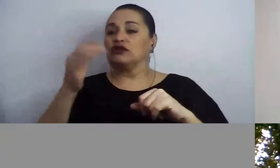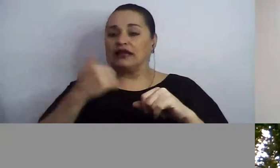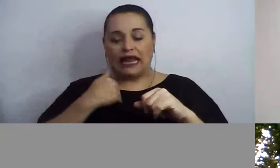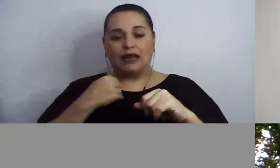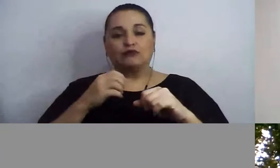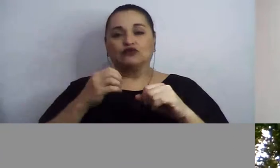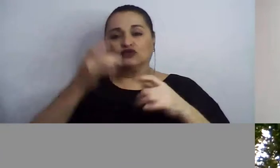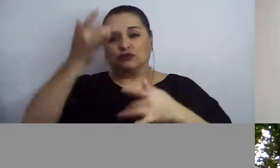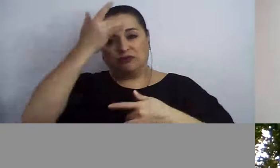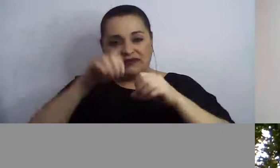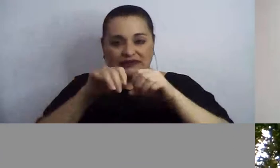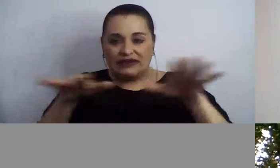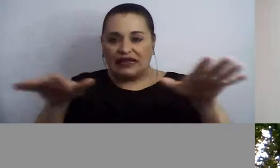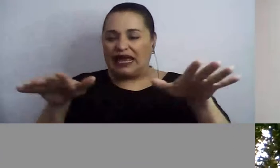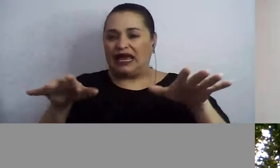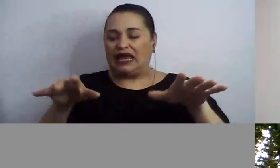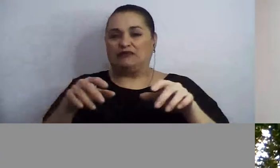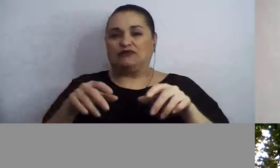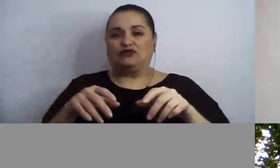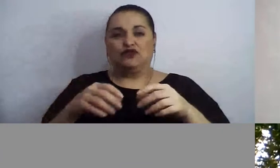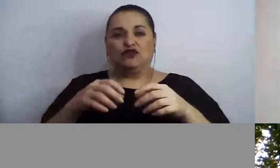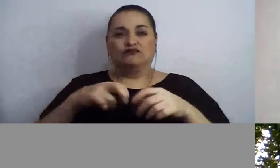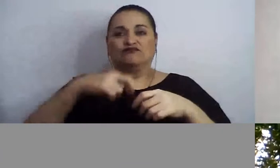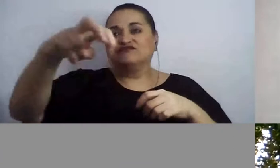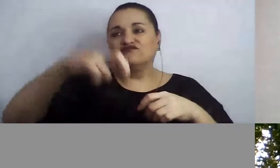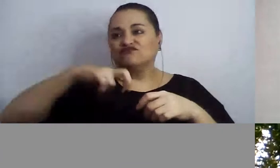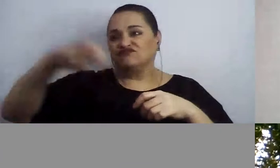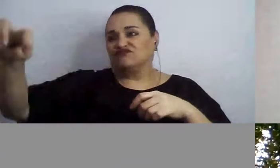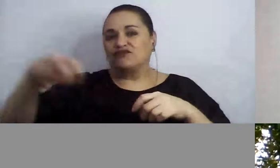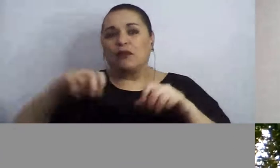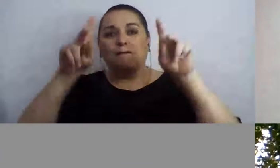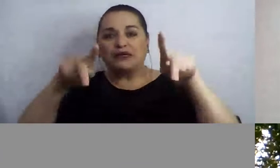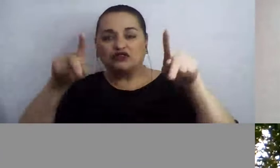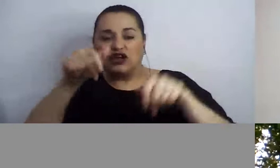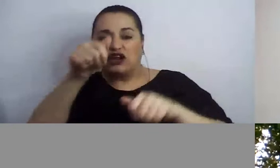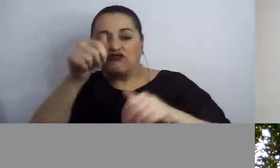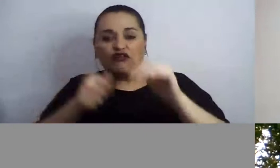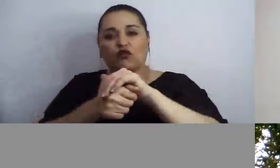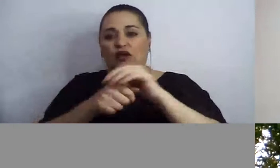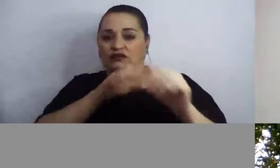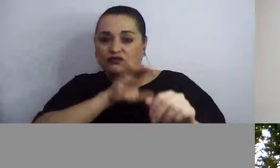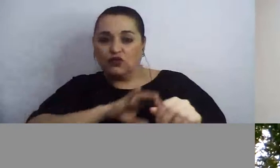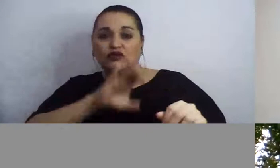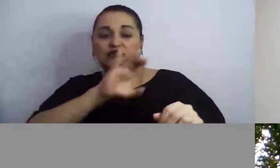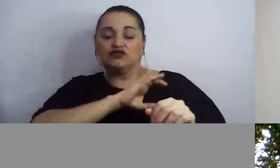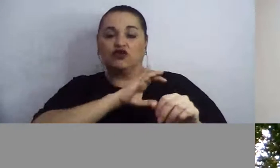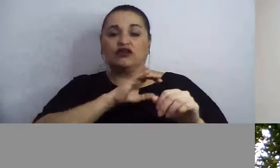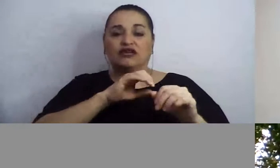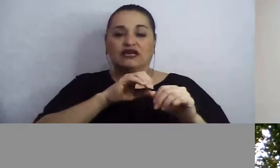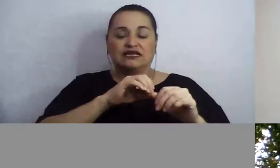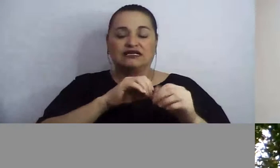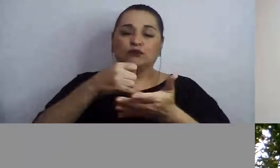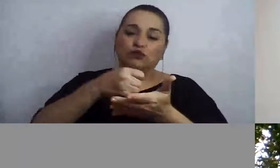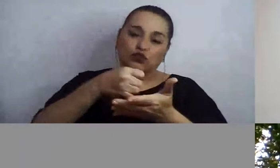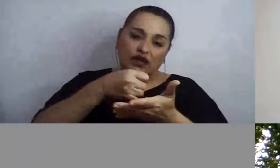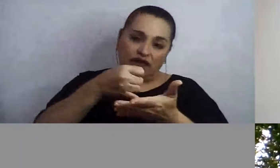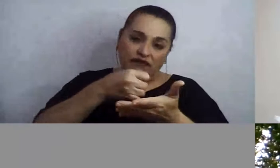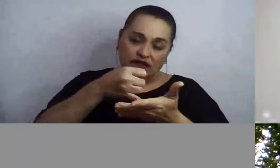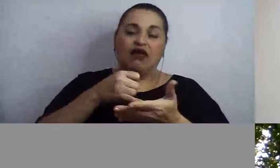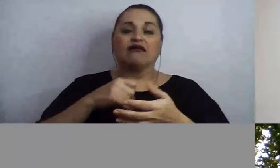pandemia con flujos migratorios mixtos con personas refugiadas y con condiciones realmente de vulnerabilidad